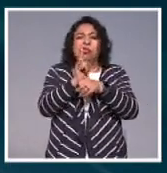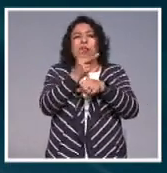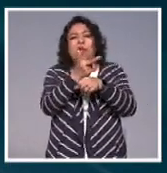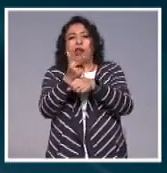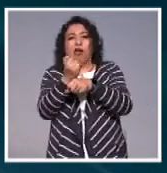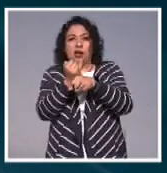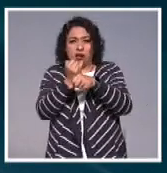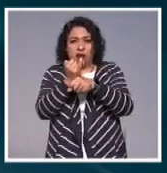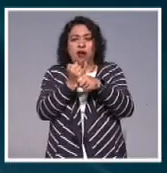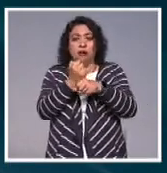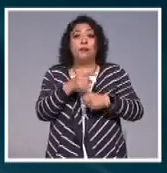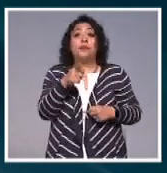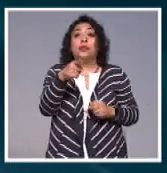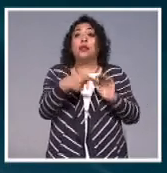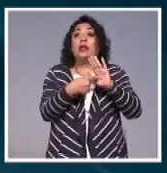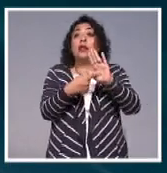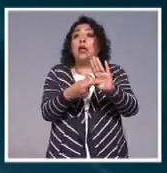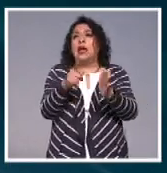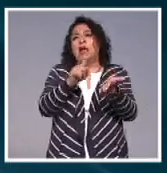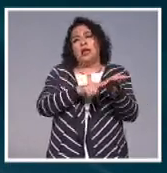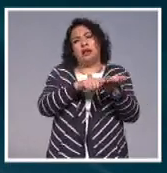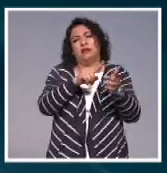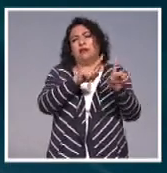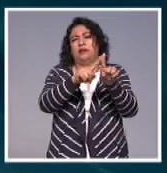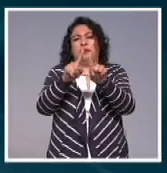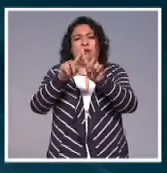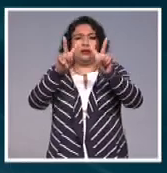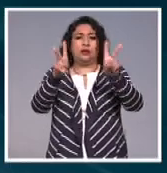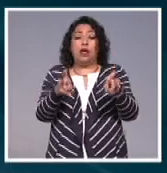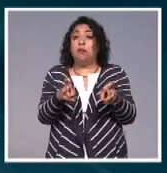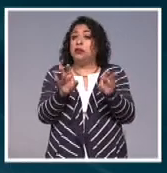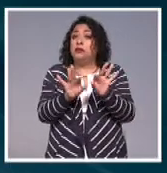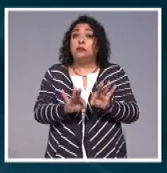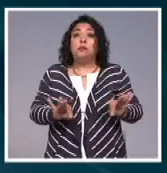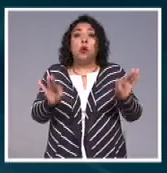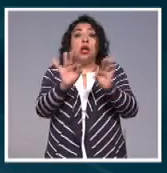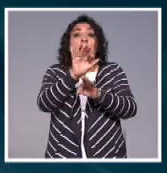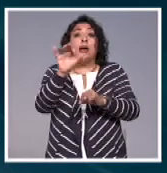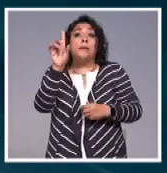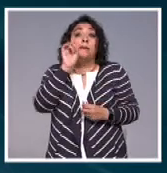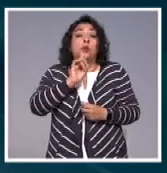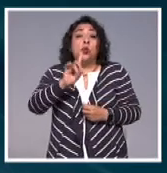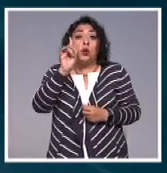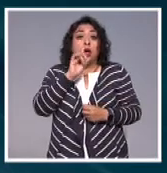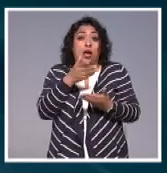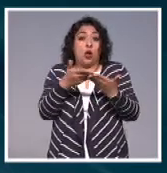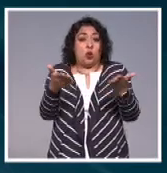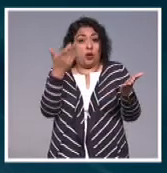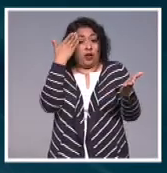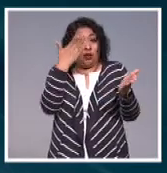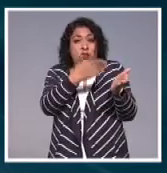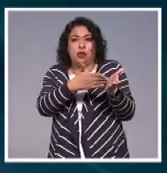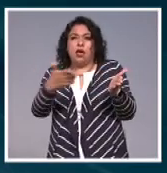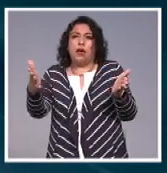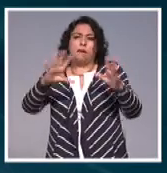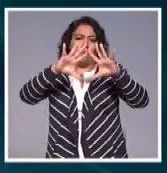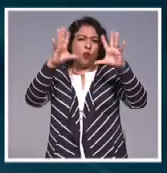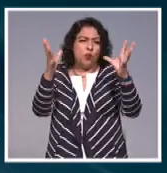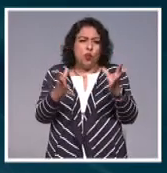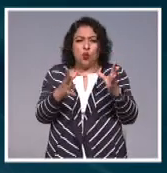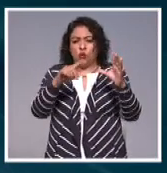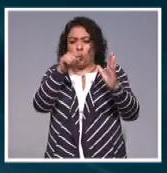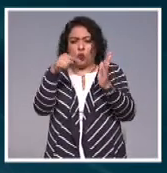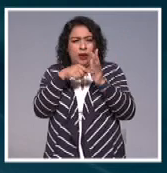documental. La muestra aborda múltiples temas que se han vuelto fundamentales para las mujeres en esta época a nivel global y